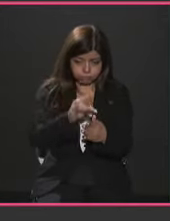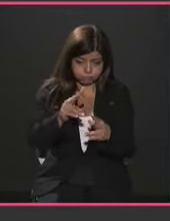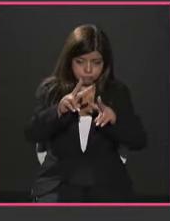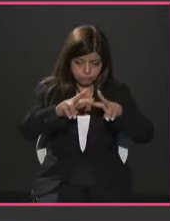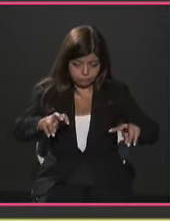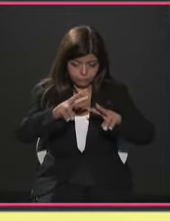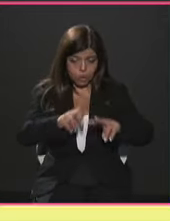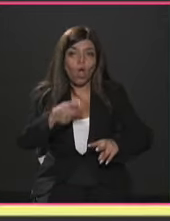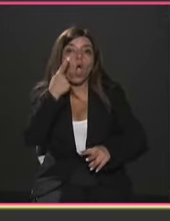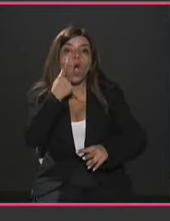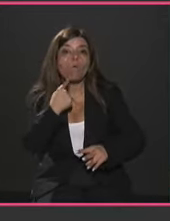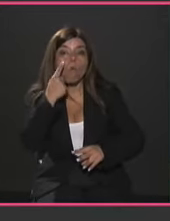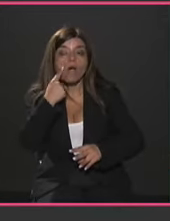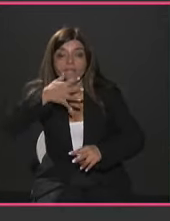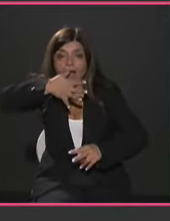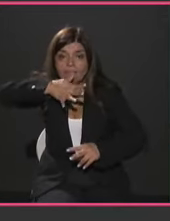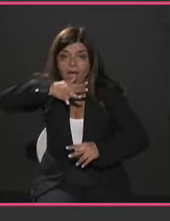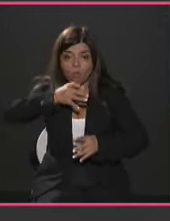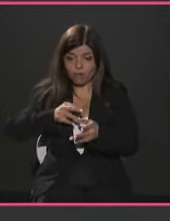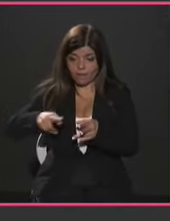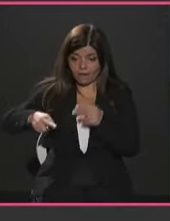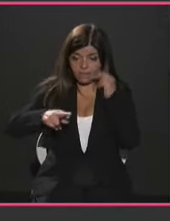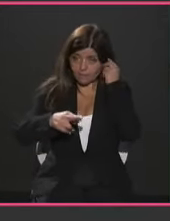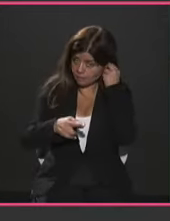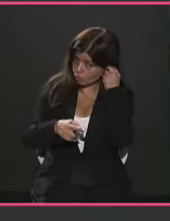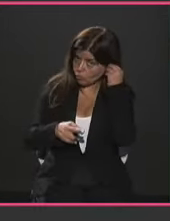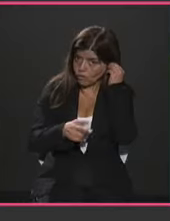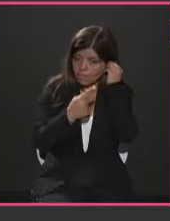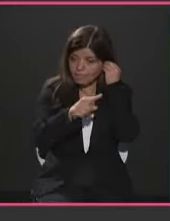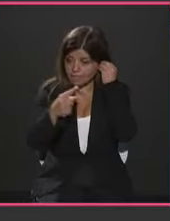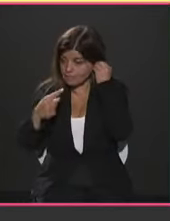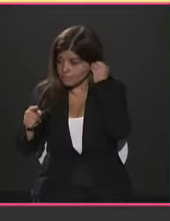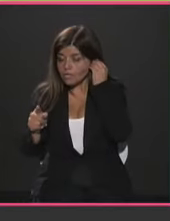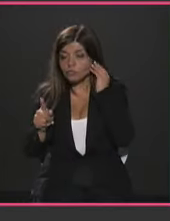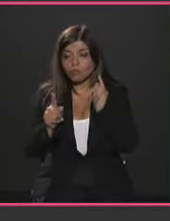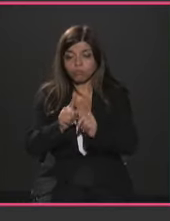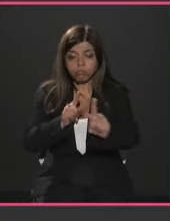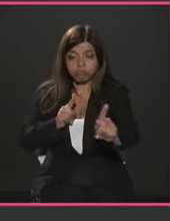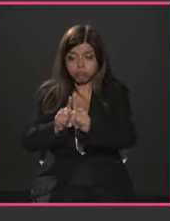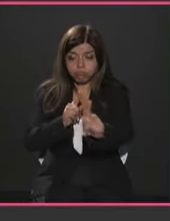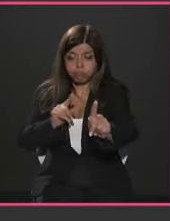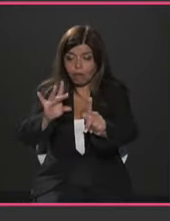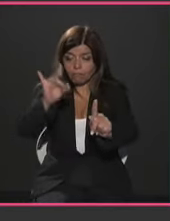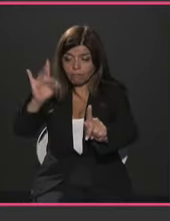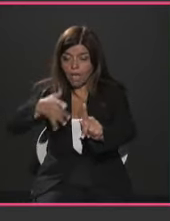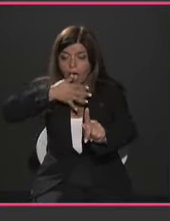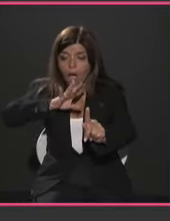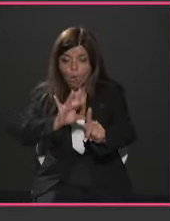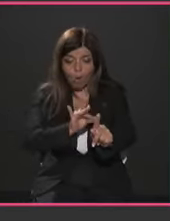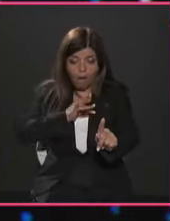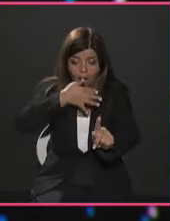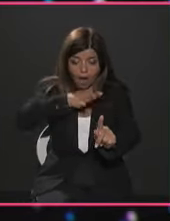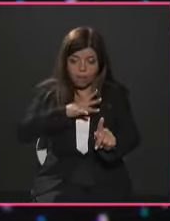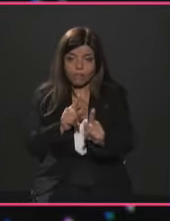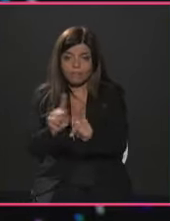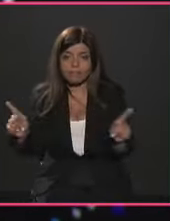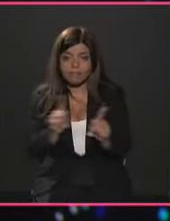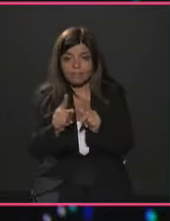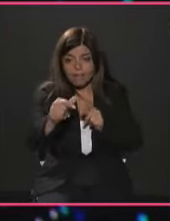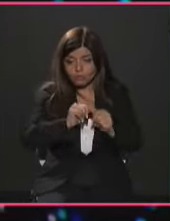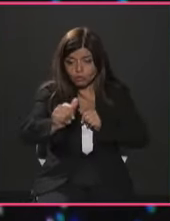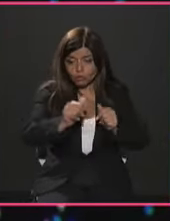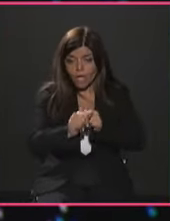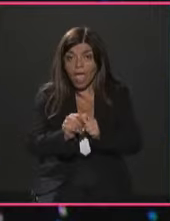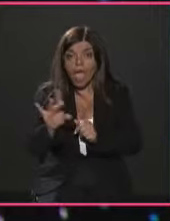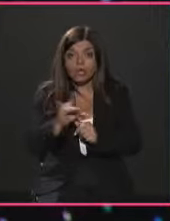del agua del río a distintos intervalos de distancia y lo que encontramos es que por ejemplo en una de